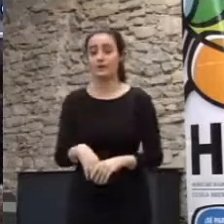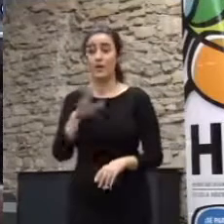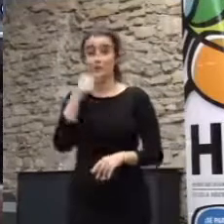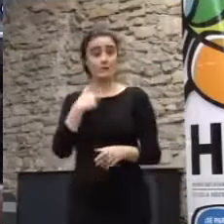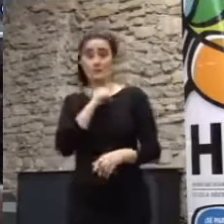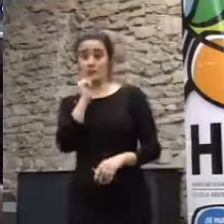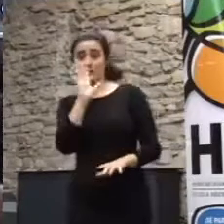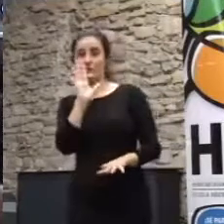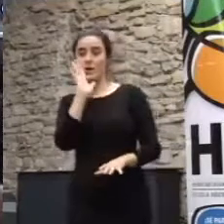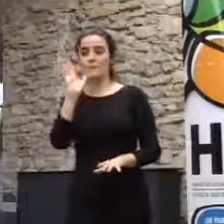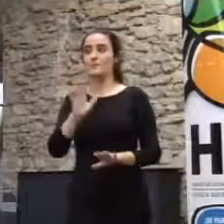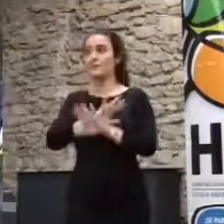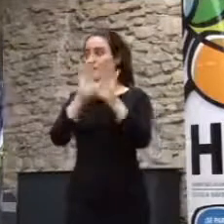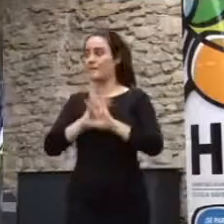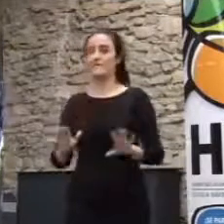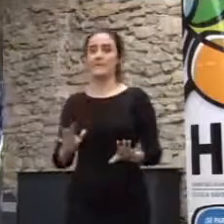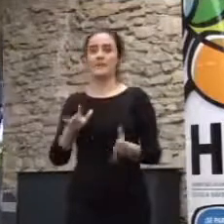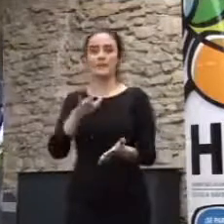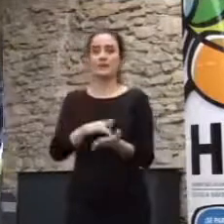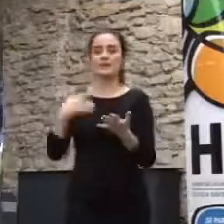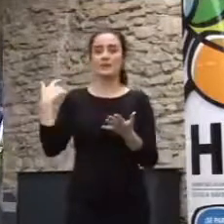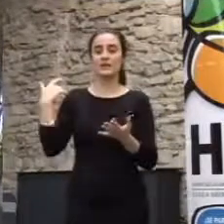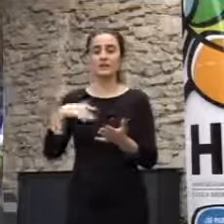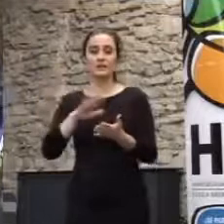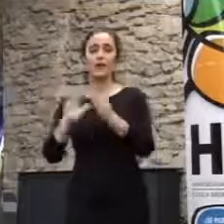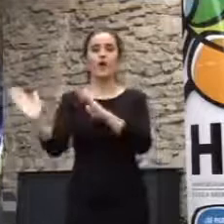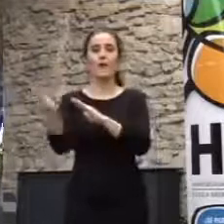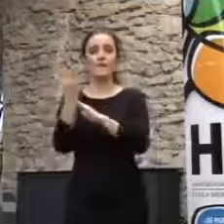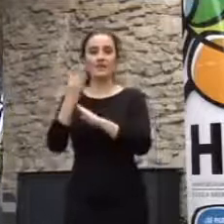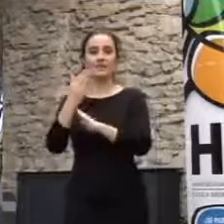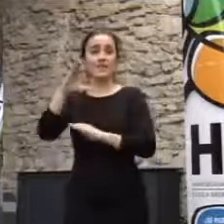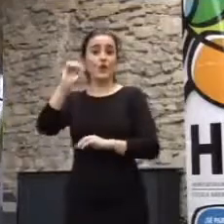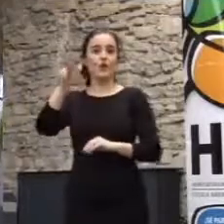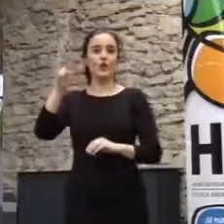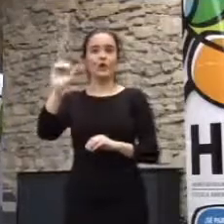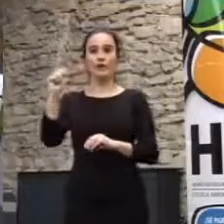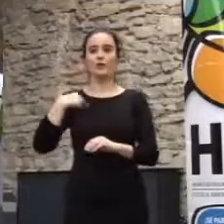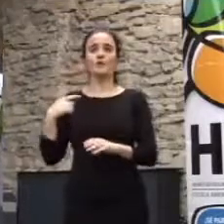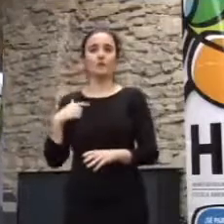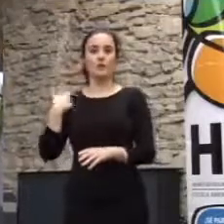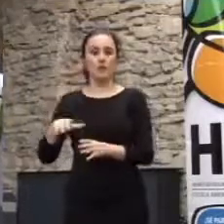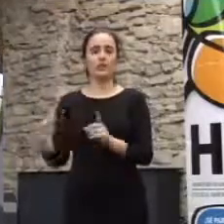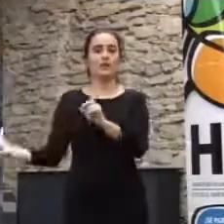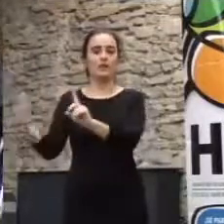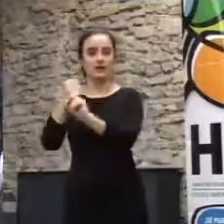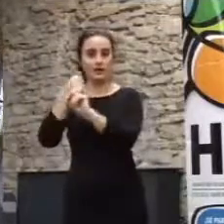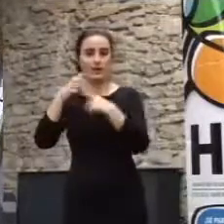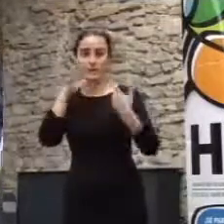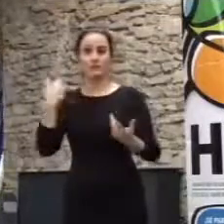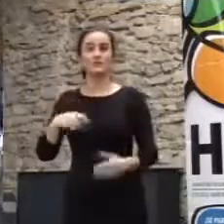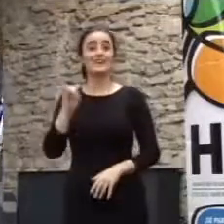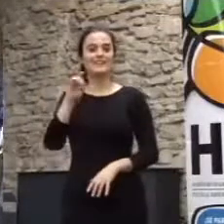sino porque en medio se me coló una oferta del Correo y la cogí. Mira. Y a partir de ahí, pues parece que acerté, porque ya son 20 años,